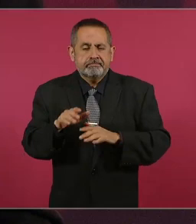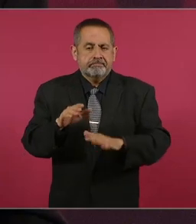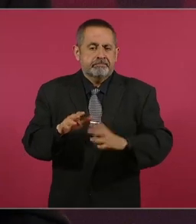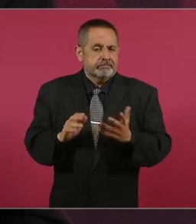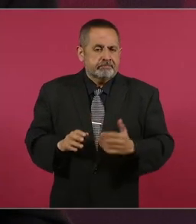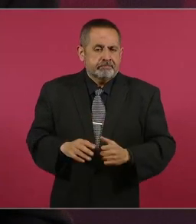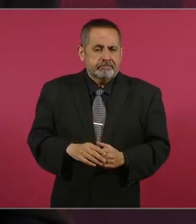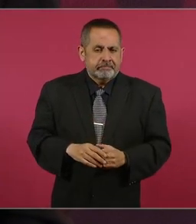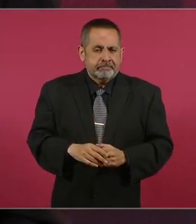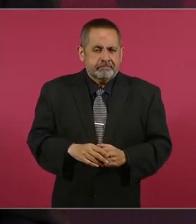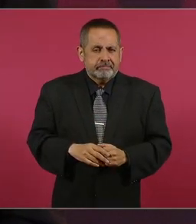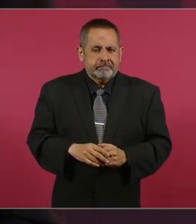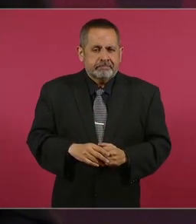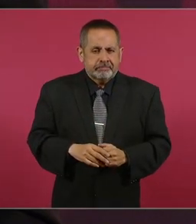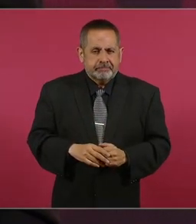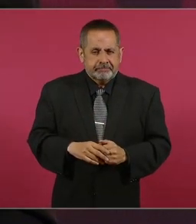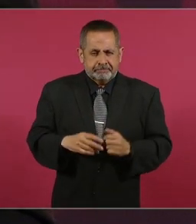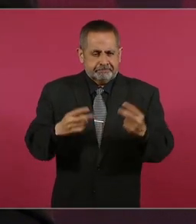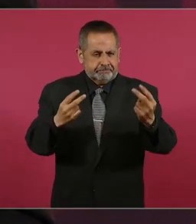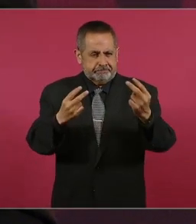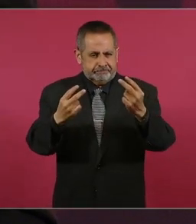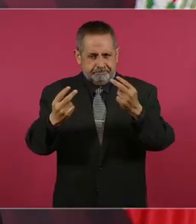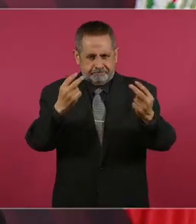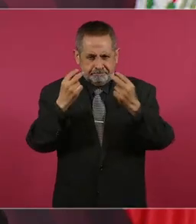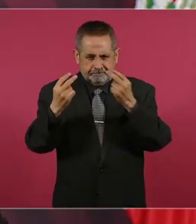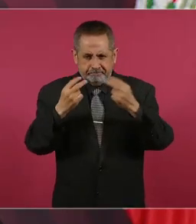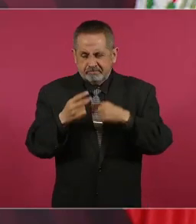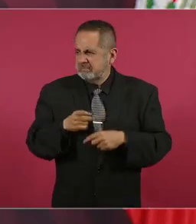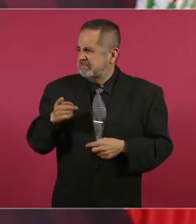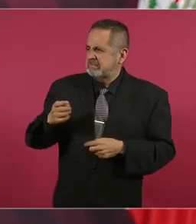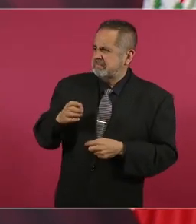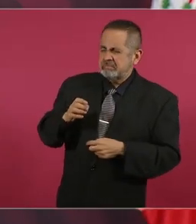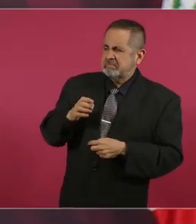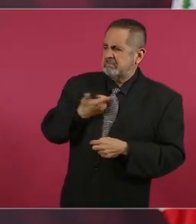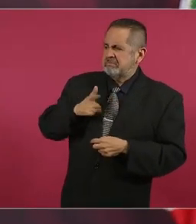Nadie que no nos ve con buenos ojos puede decir,